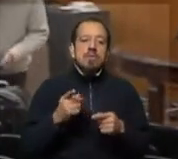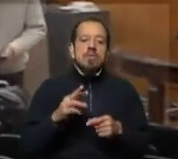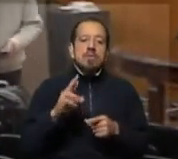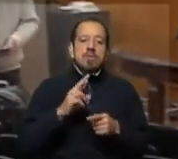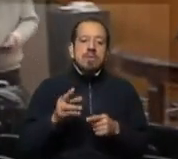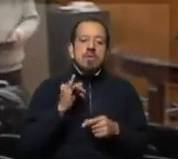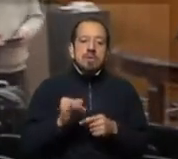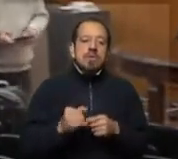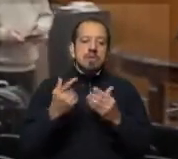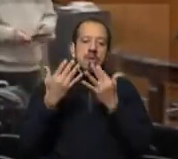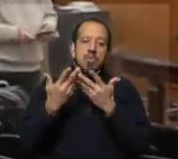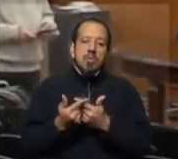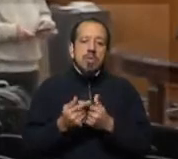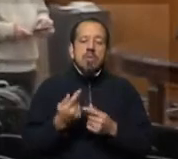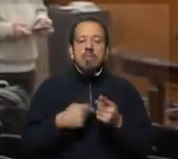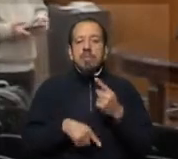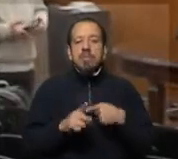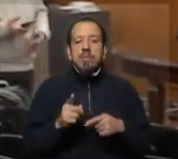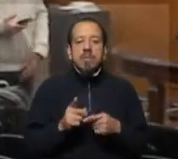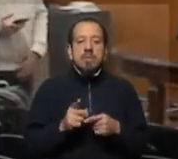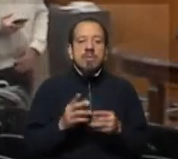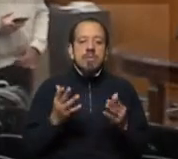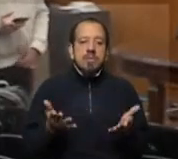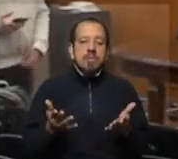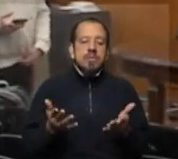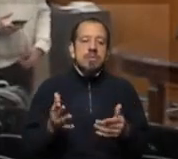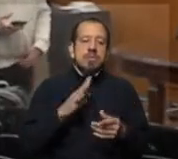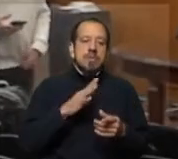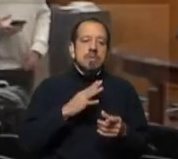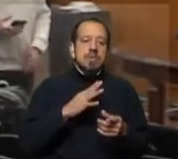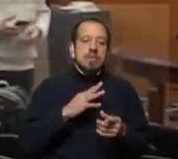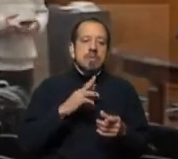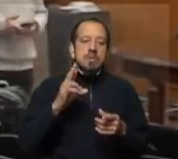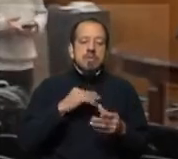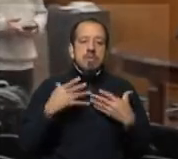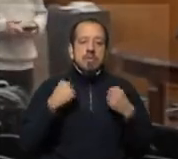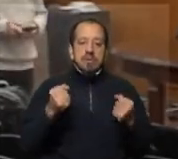es estructural, pero bueno, no por ello no celebramos que haya una respuesta de la salud